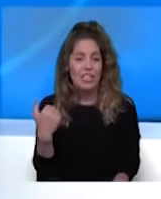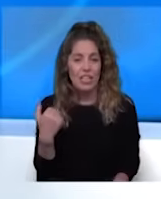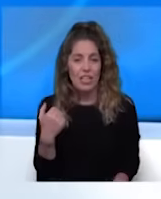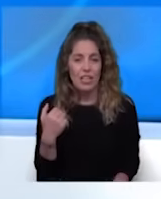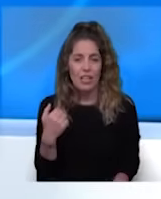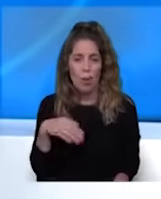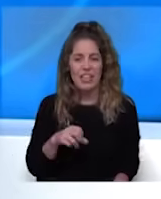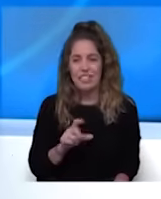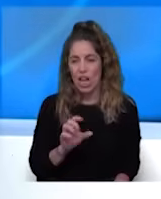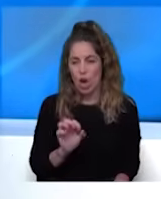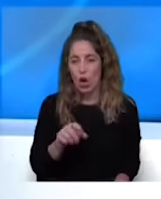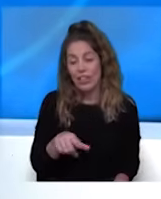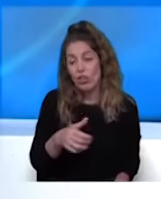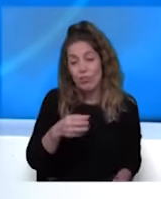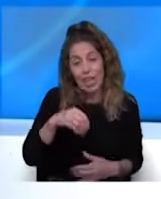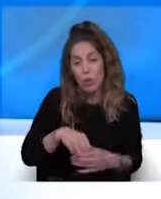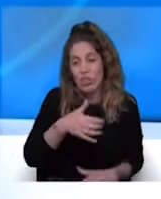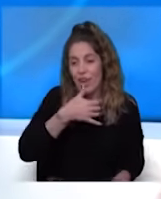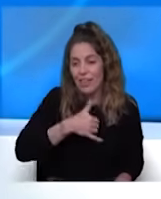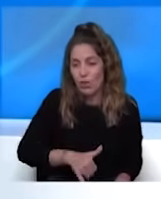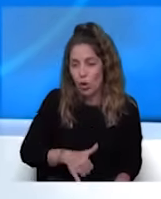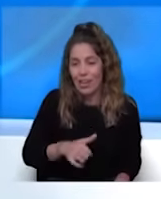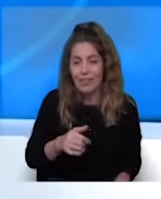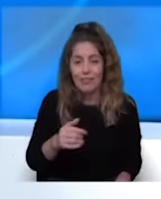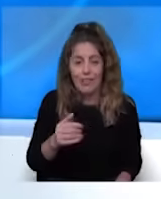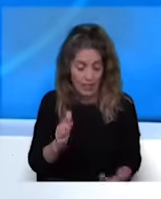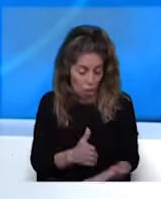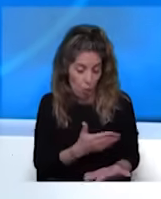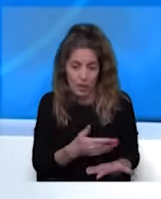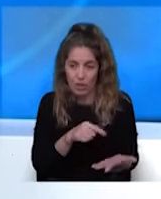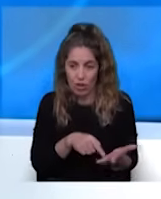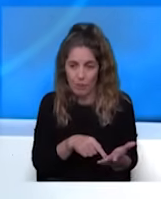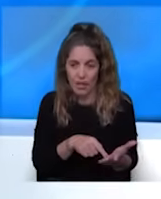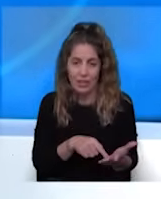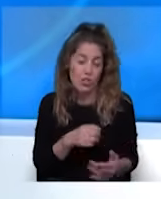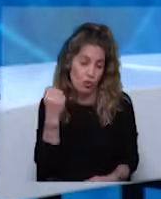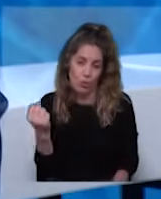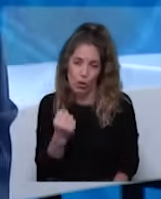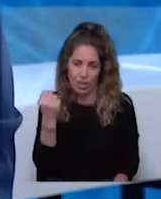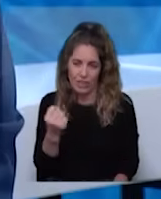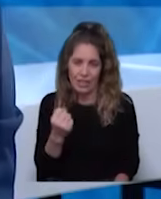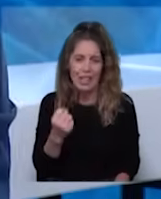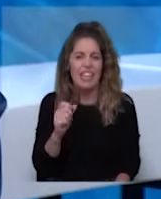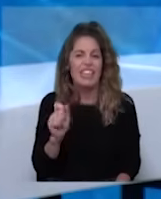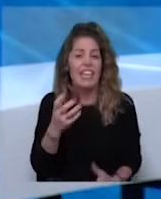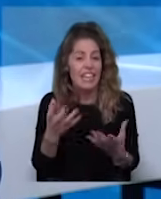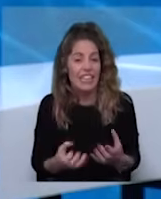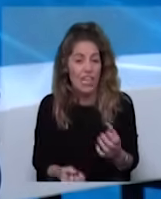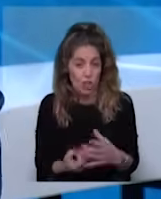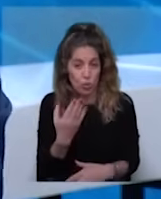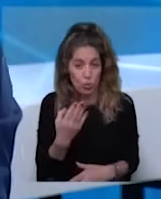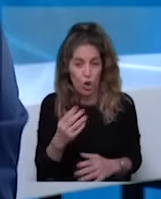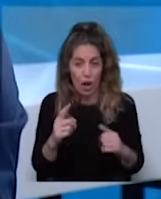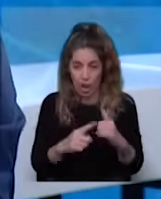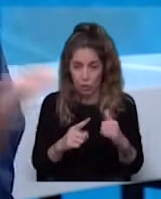stefanel esto es parte de la historia y bueno y está documentado también no Y eso es importante bueno aquellos que quieran está subido en la página de